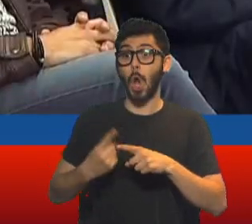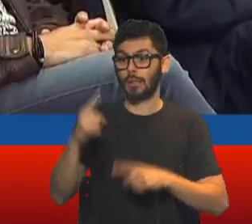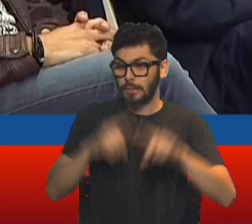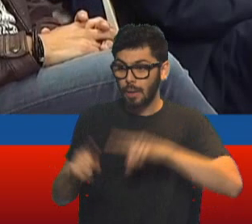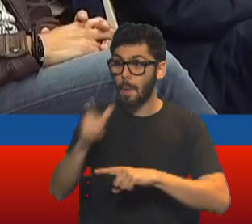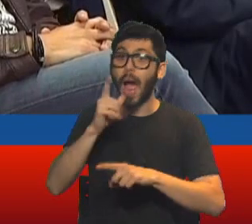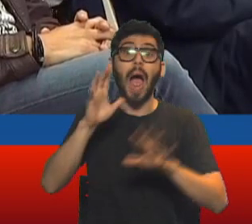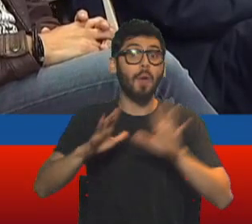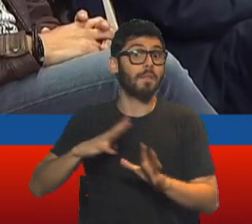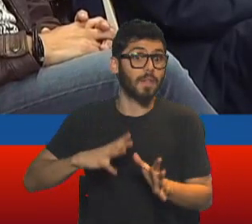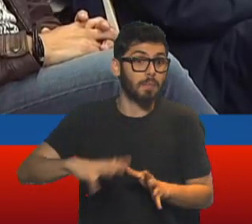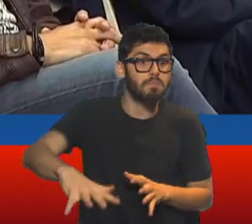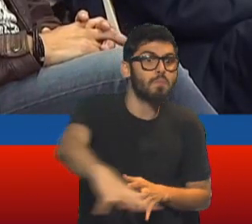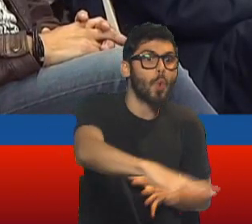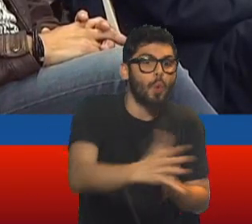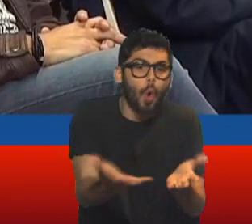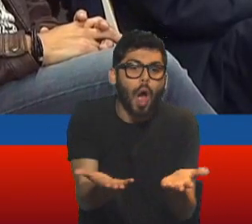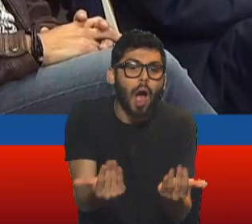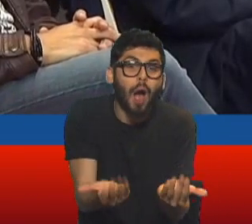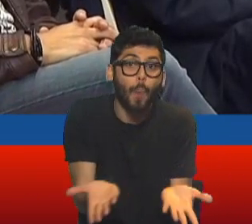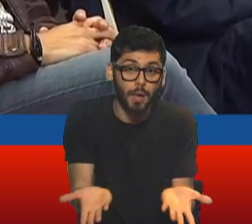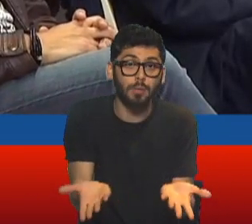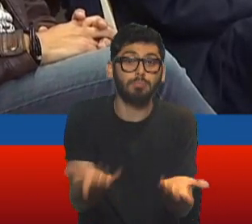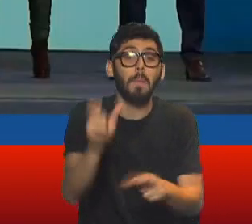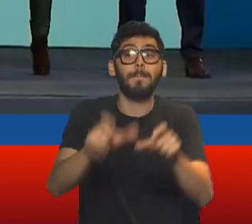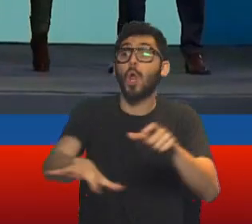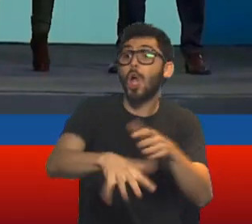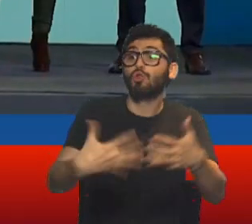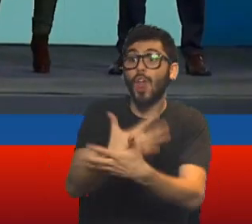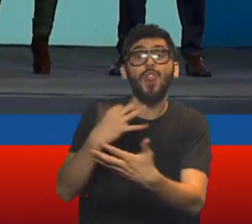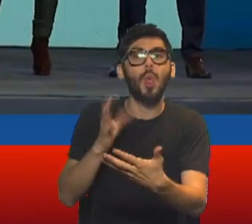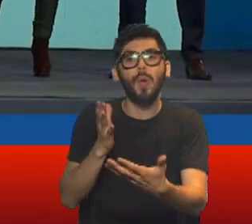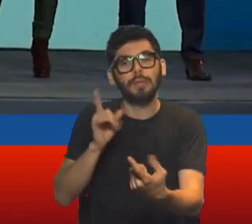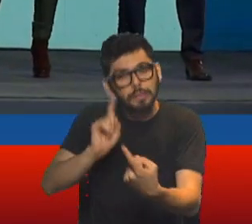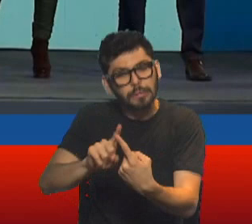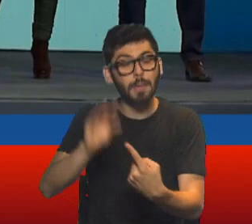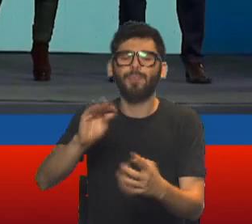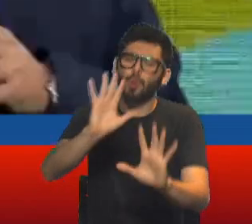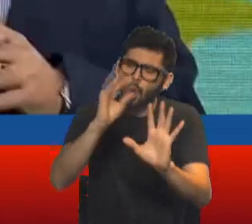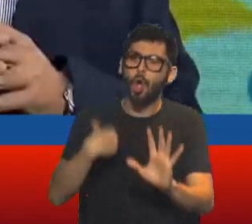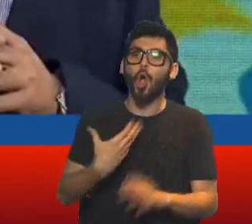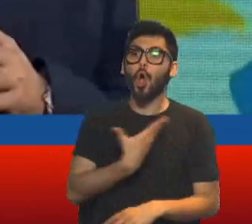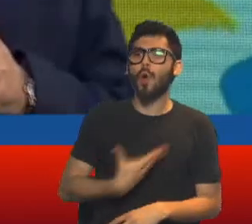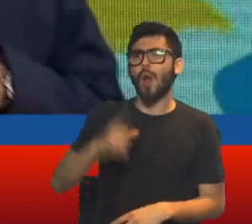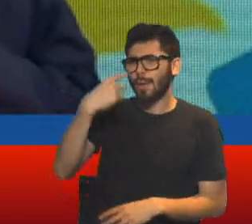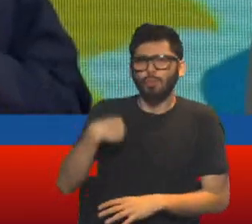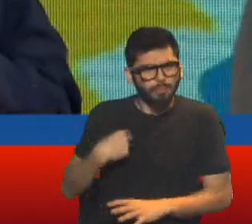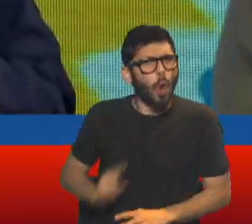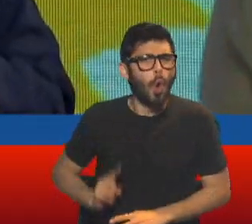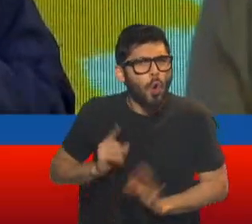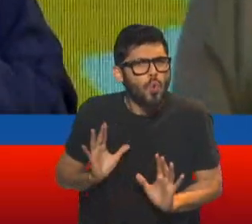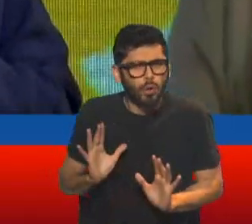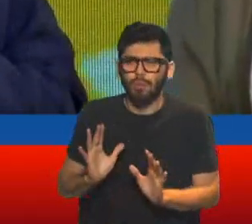escuchar a nuestro pueblo, de estar más cerca de las personas que sufren. Nosotros hemos hecho muchas, yo estoy orgulloso del gobierno de Alberto, hemos hecho muchísimas